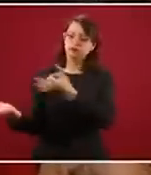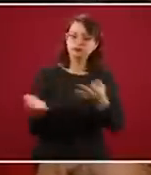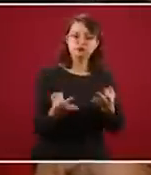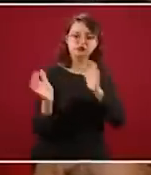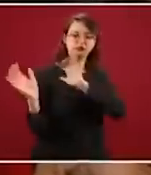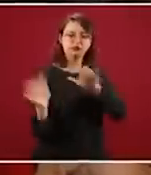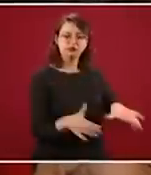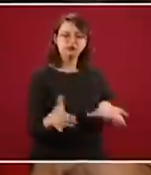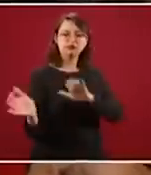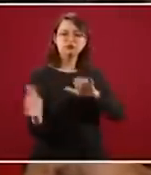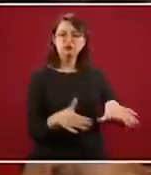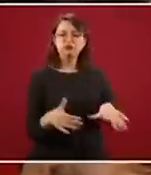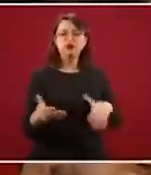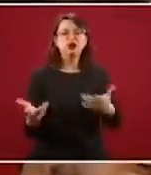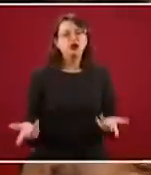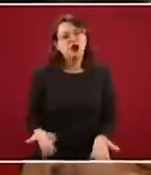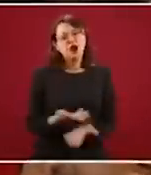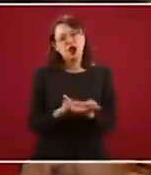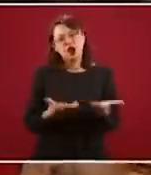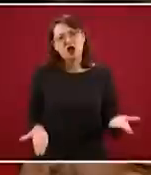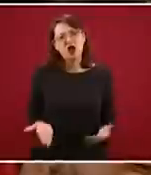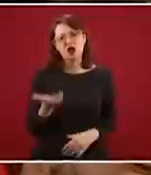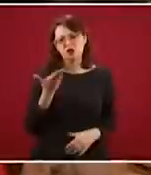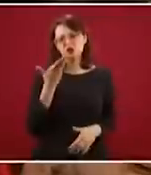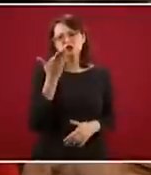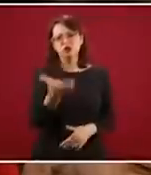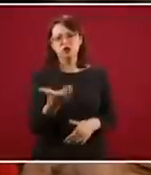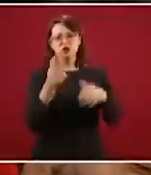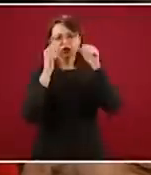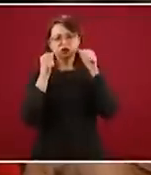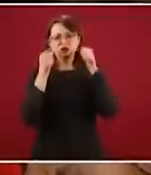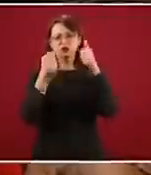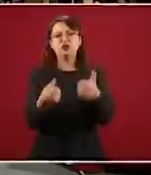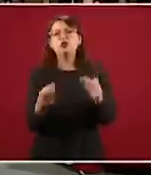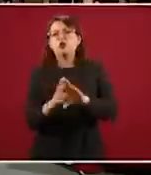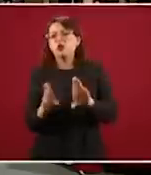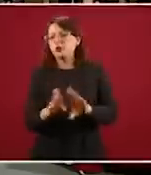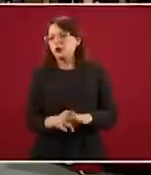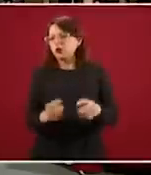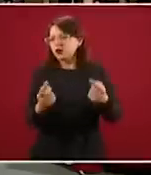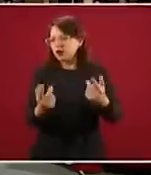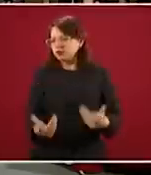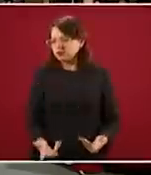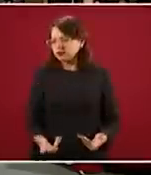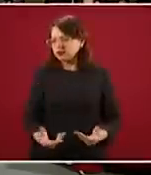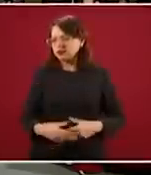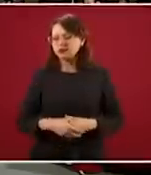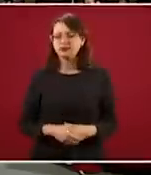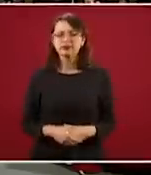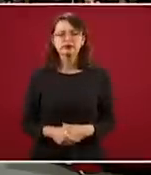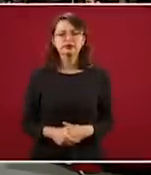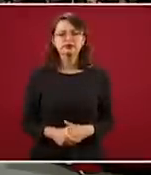decir sobre qué medidas se están tomando respecto a este tema? Sí, básicamente atender